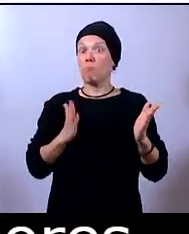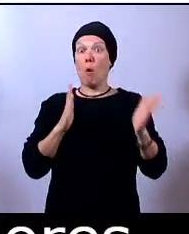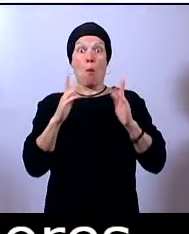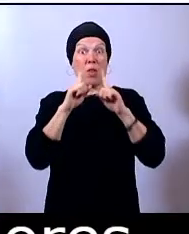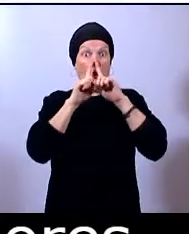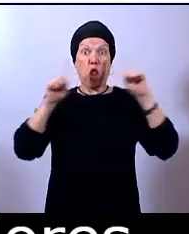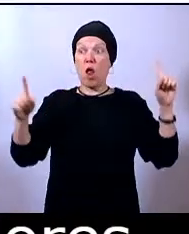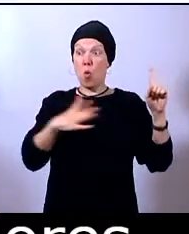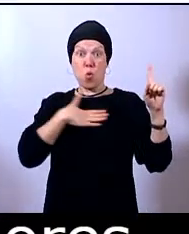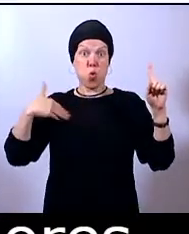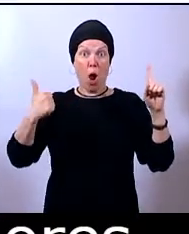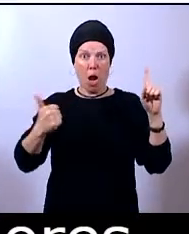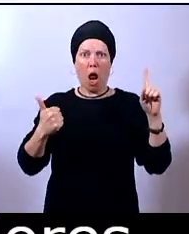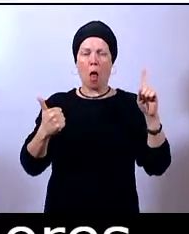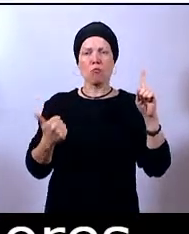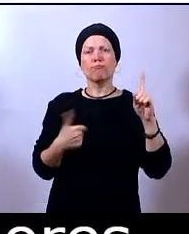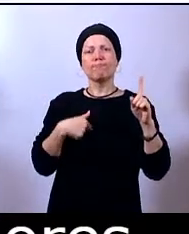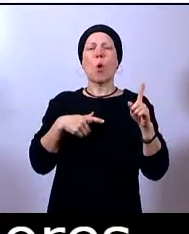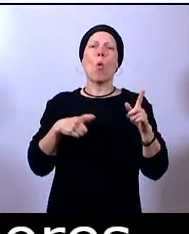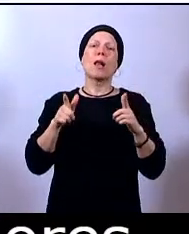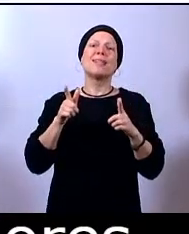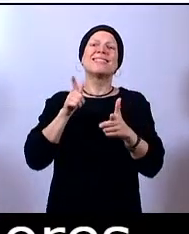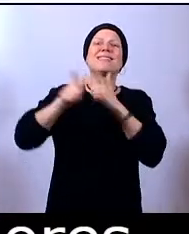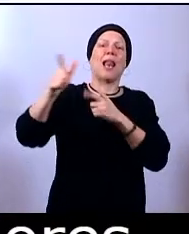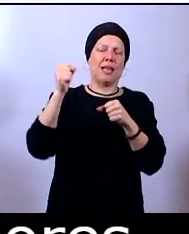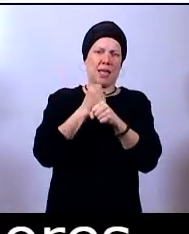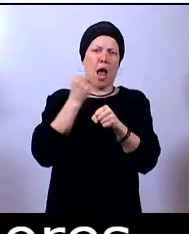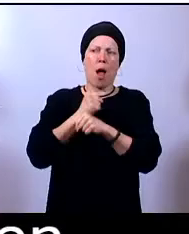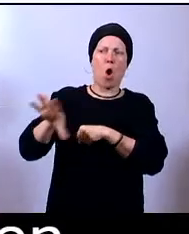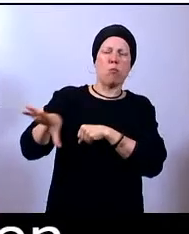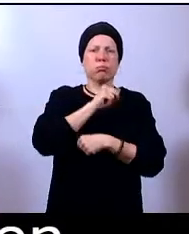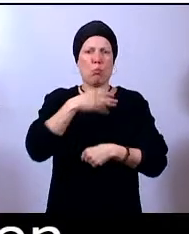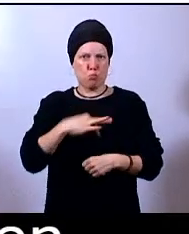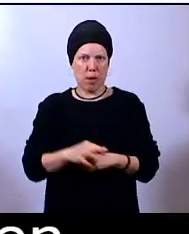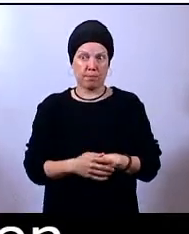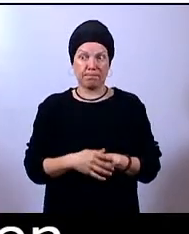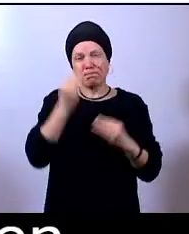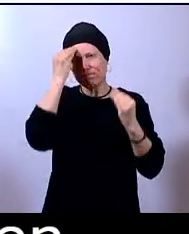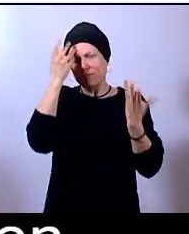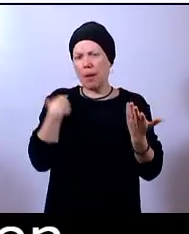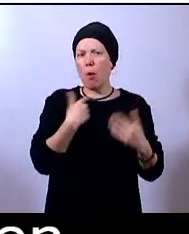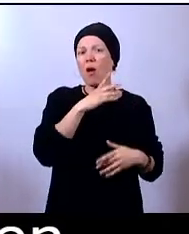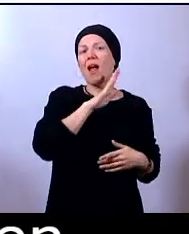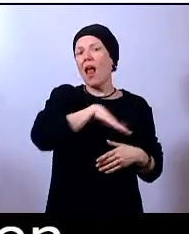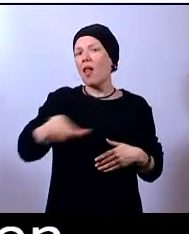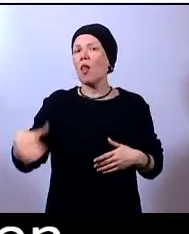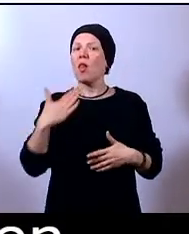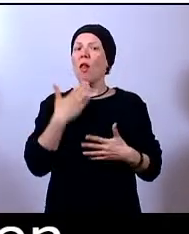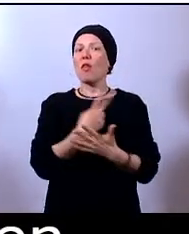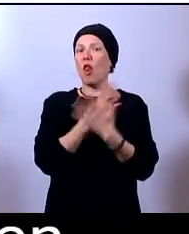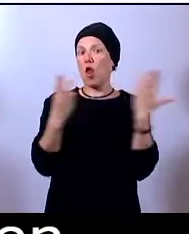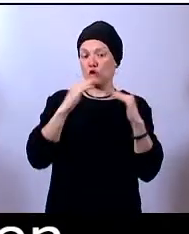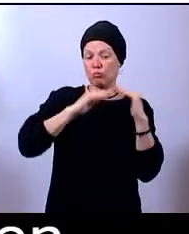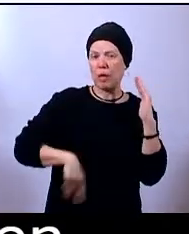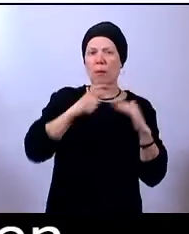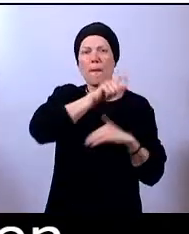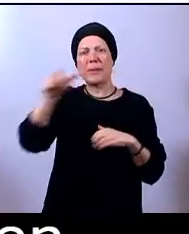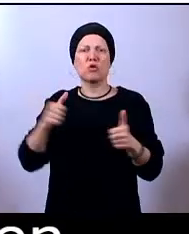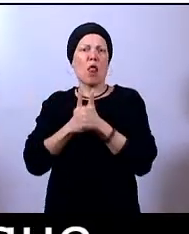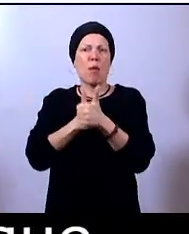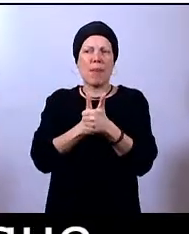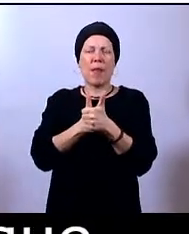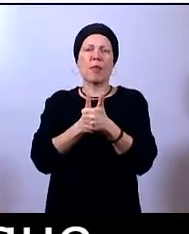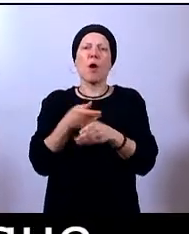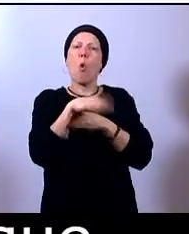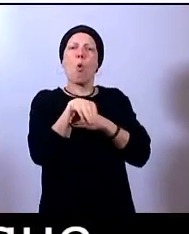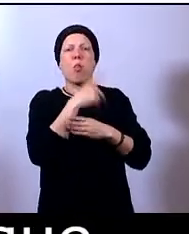año. Estamos convencidos de que esta medida facilitará el cuidado de menores y personas dependientes.